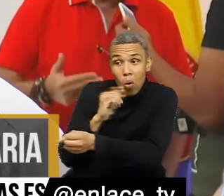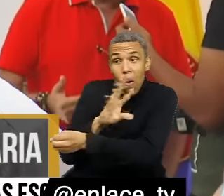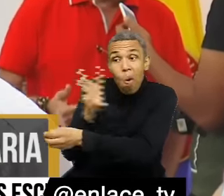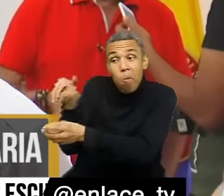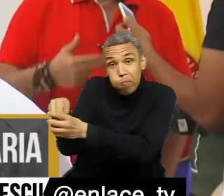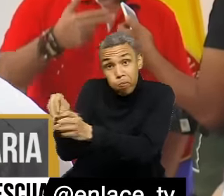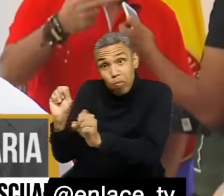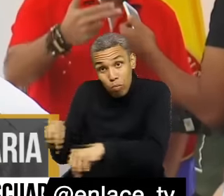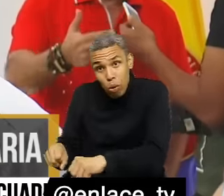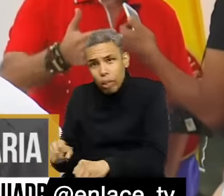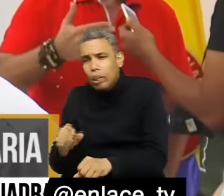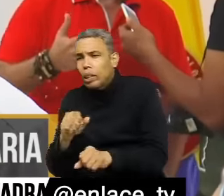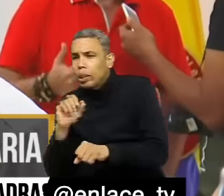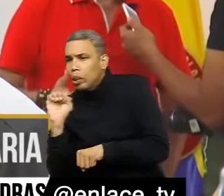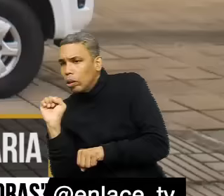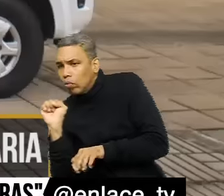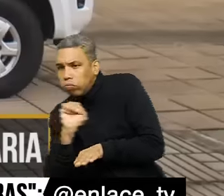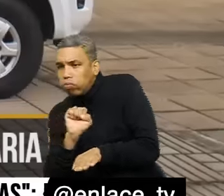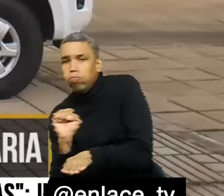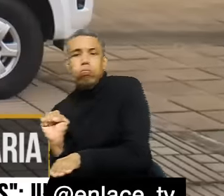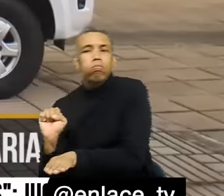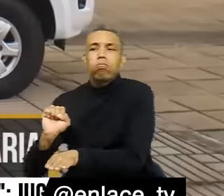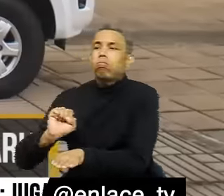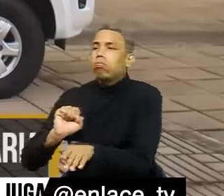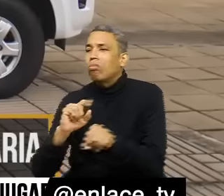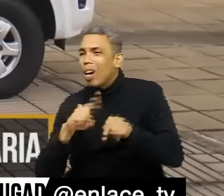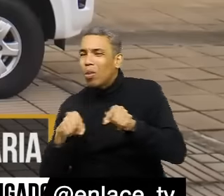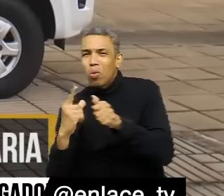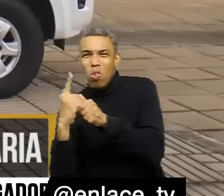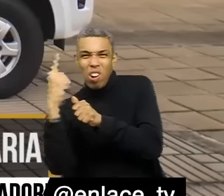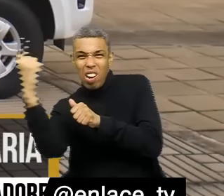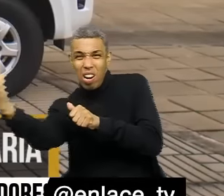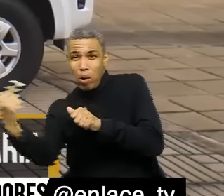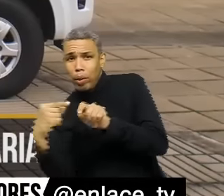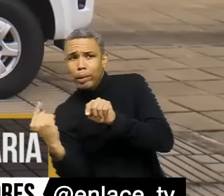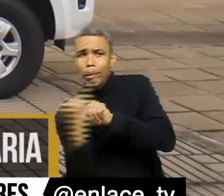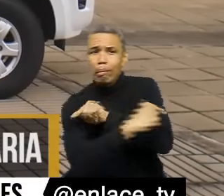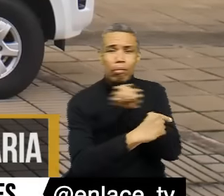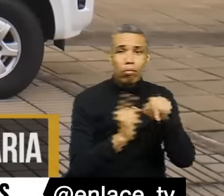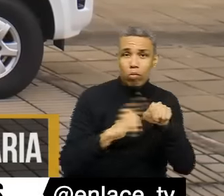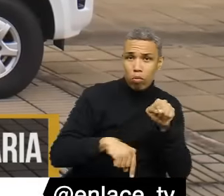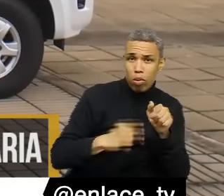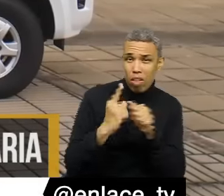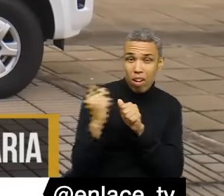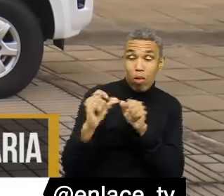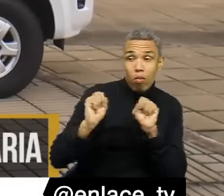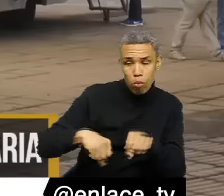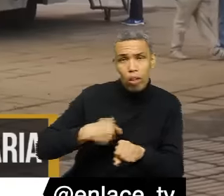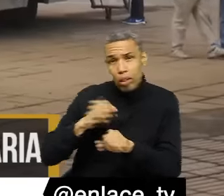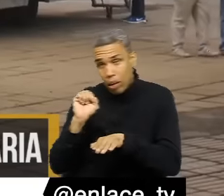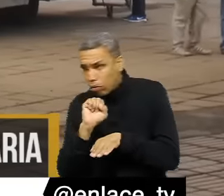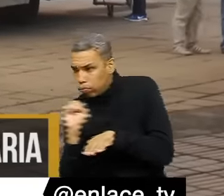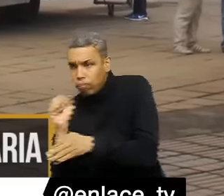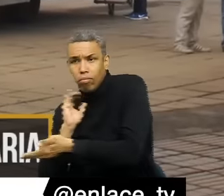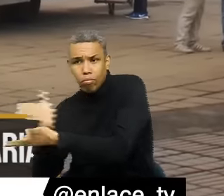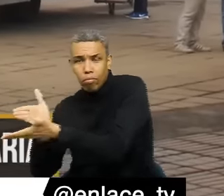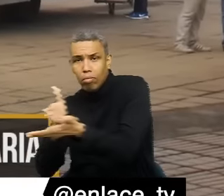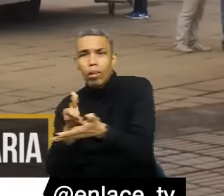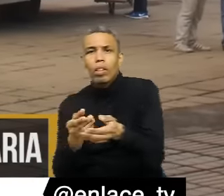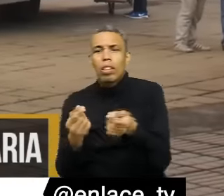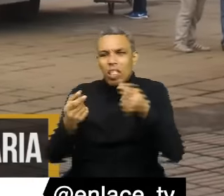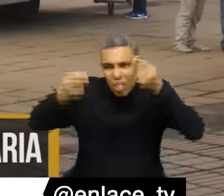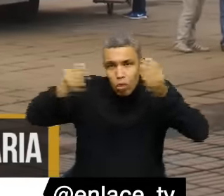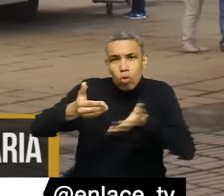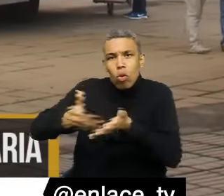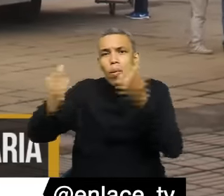para poderle brindar una mejor atención a la comunidad. De 742 millones de pesos fue la inversión del gobierno local para la entrega de estos beneficios a